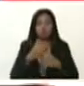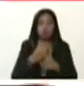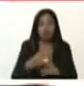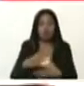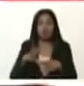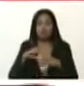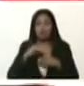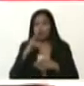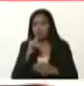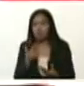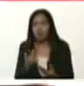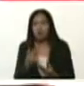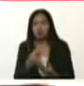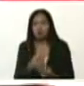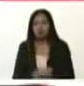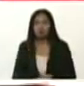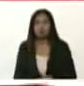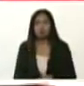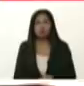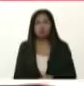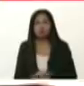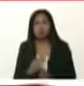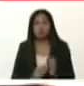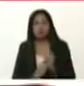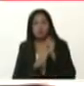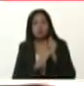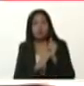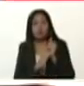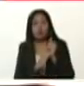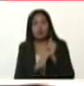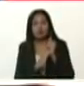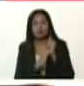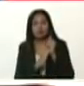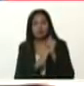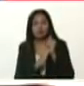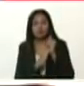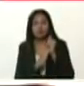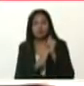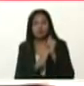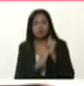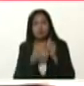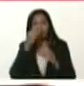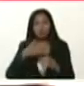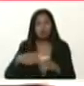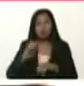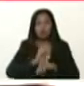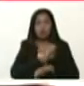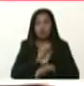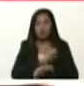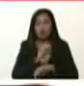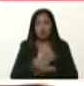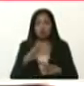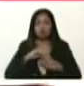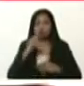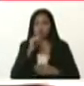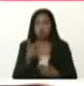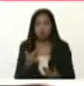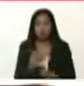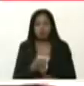inaceptable contra líderes, dirigentes del pueblo del Ecuador.